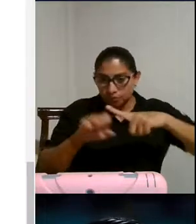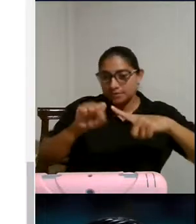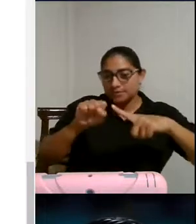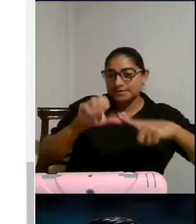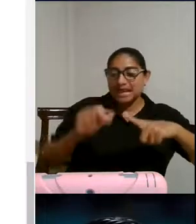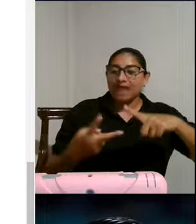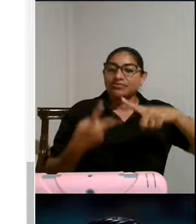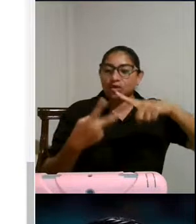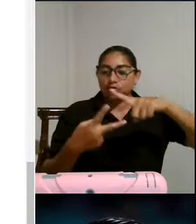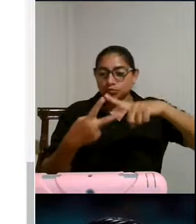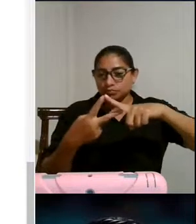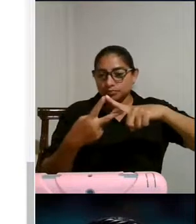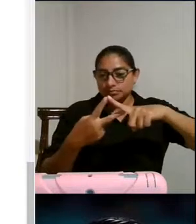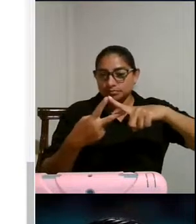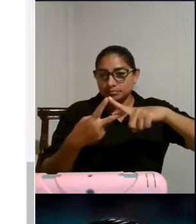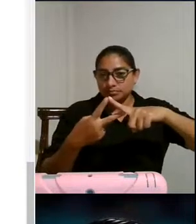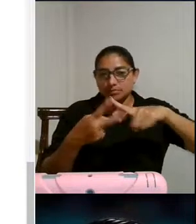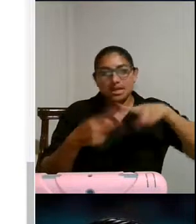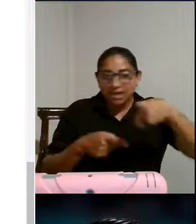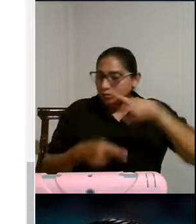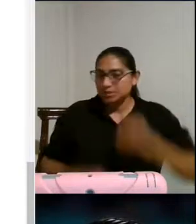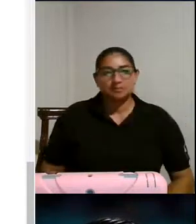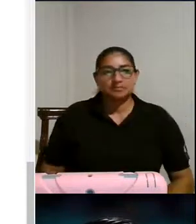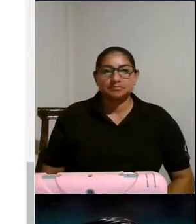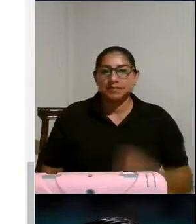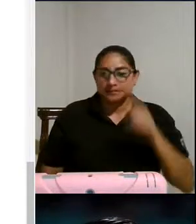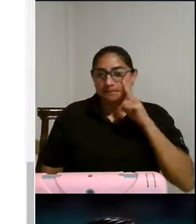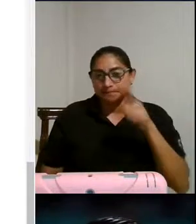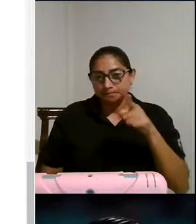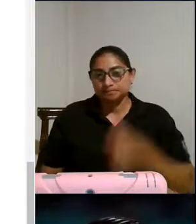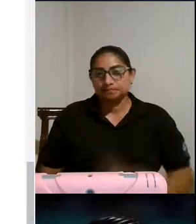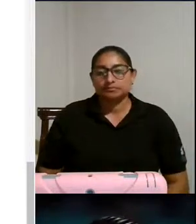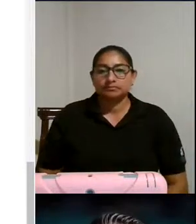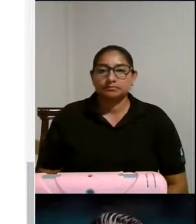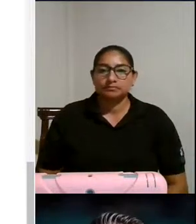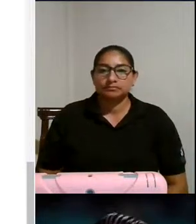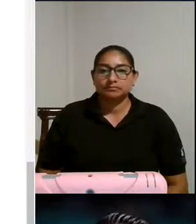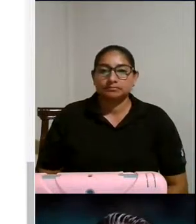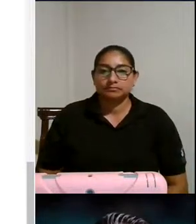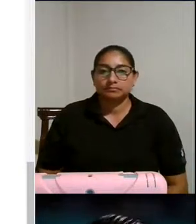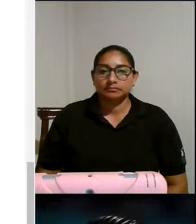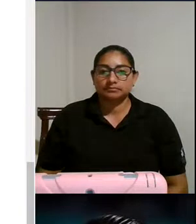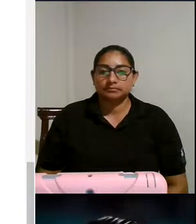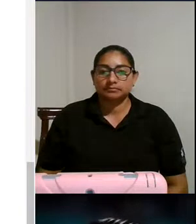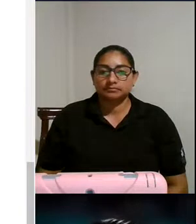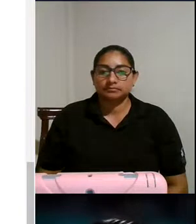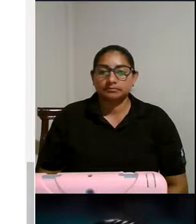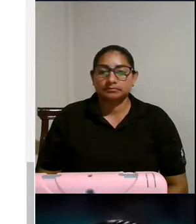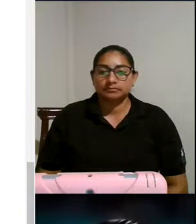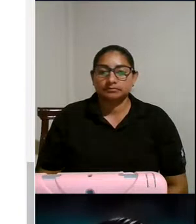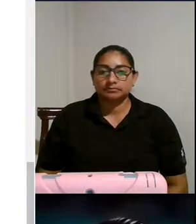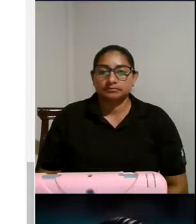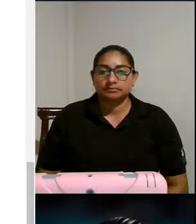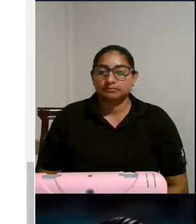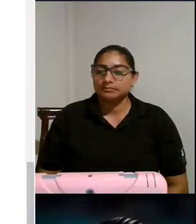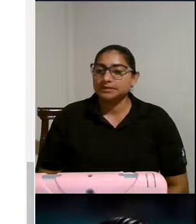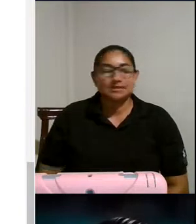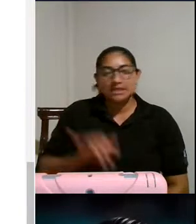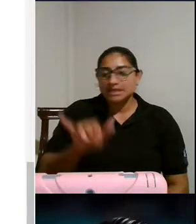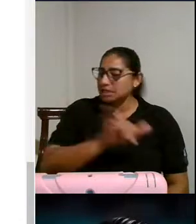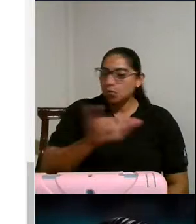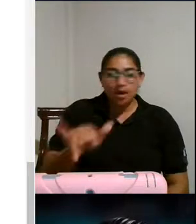¿Ok? Eso, mis estimados y estimadas estudiantes, es una derivada. Tratar de acercarse